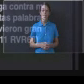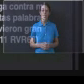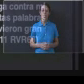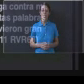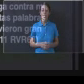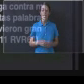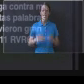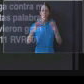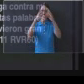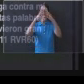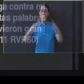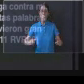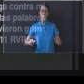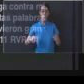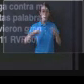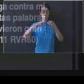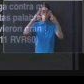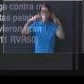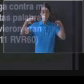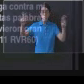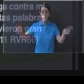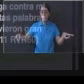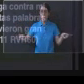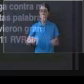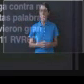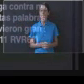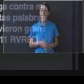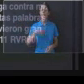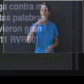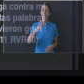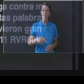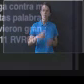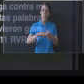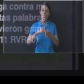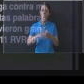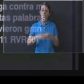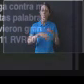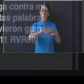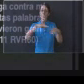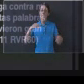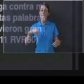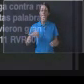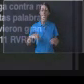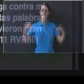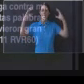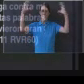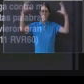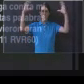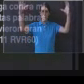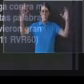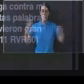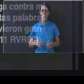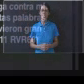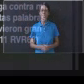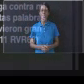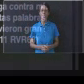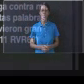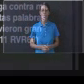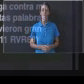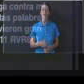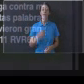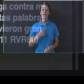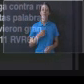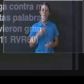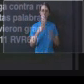acamparon en el valle de... Ah, esto es cuando sale Goliat. Esto yo lo llamo yo el síndrome de